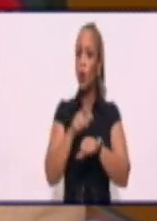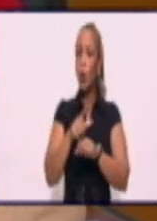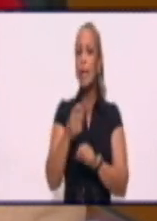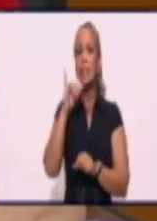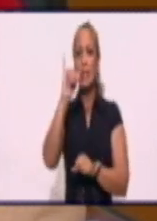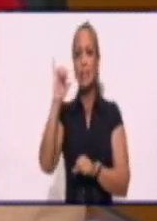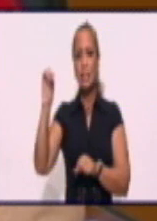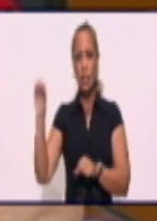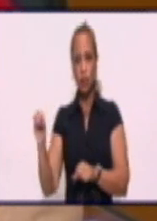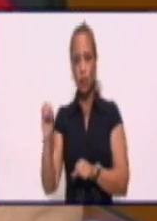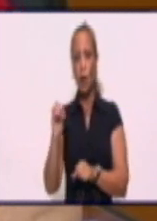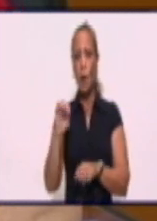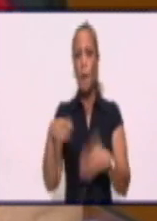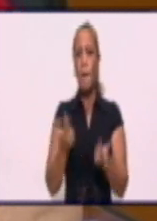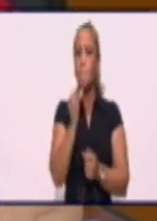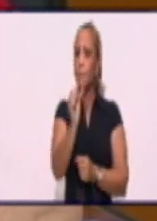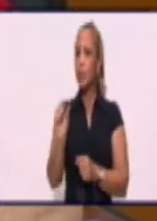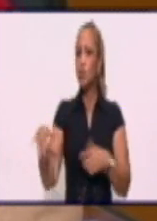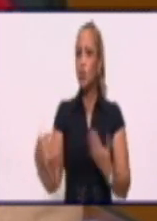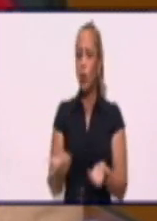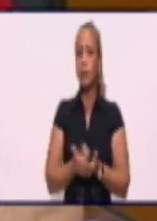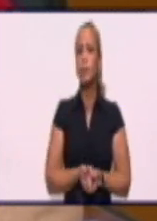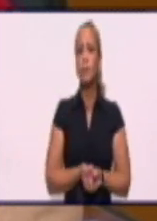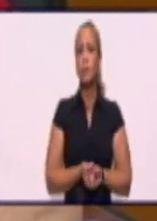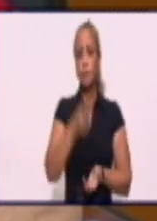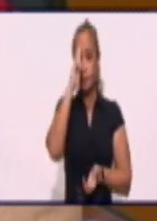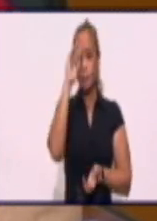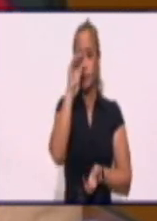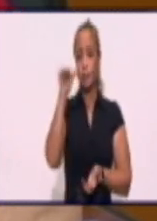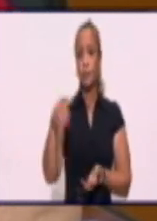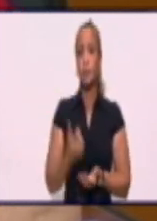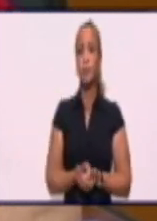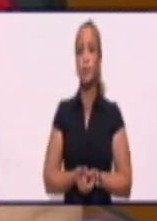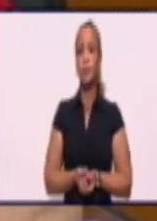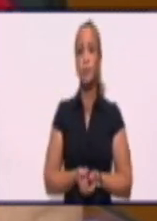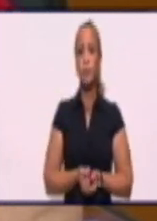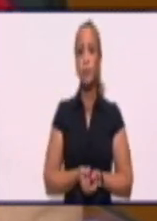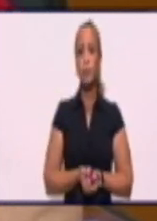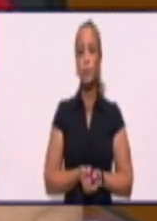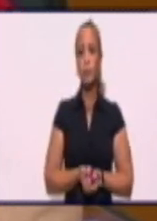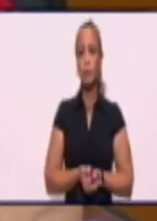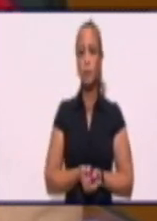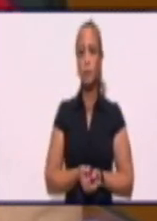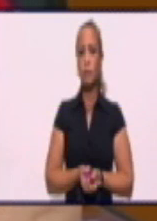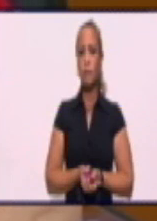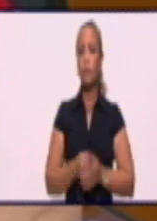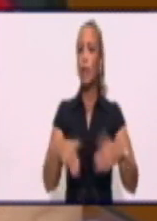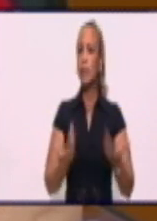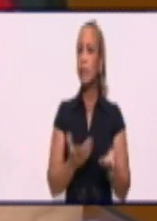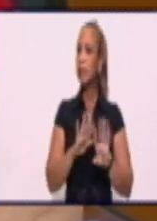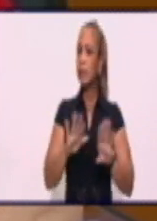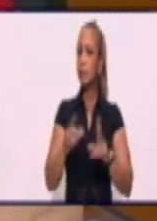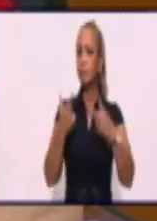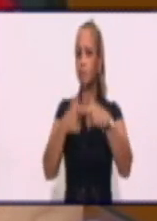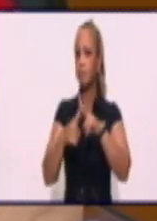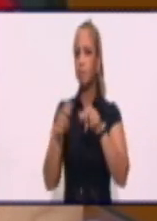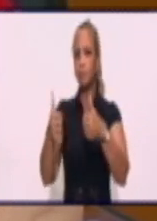decir, es una cifra elevada de altas que dimos, como hacía varios días no teníamos esa cifra, y recuperados tenemos